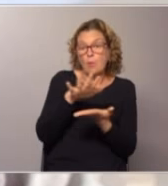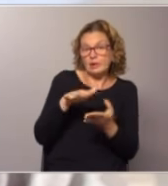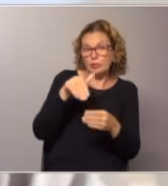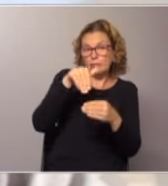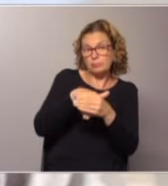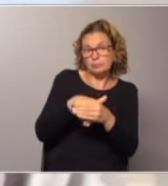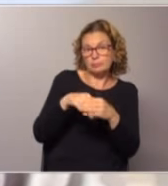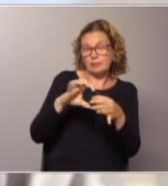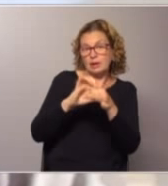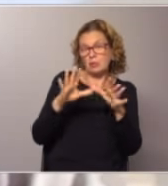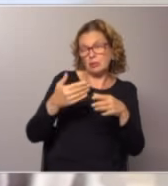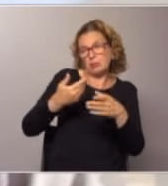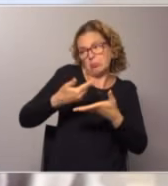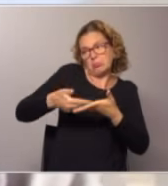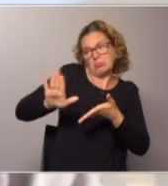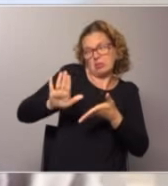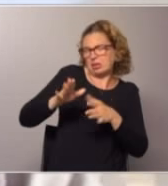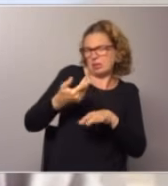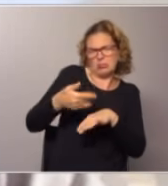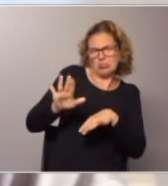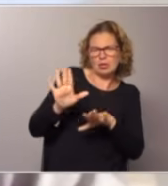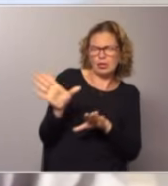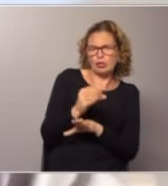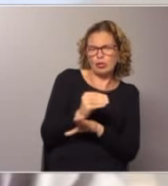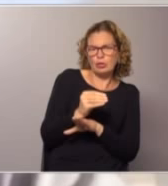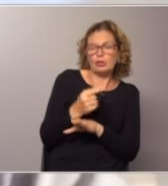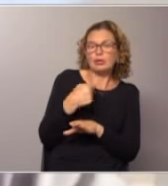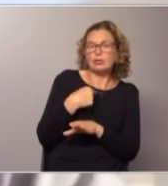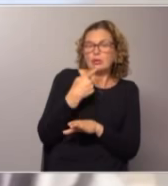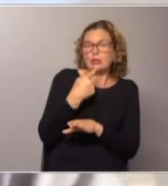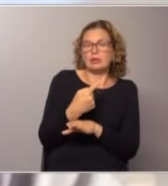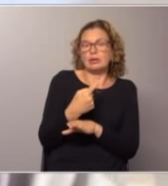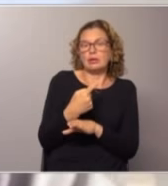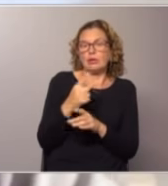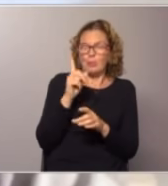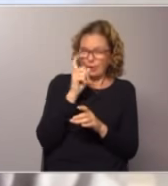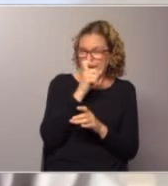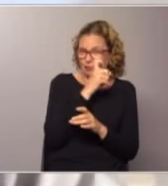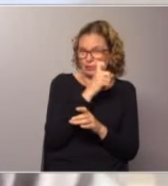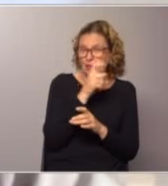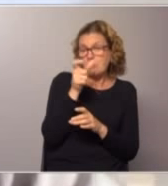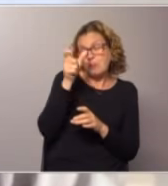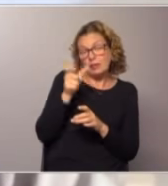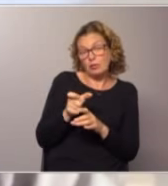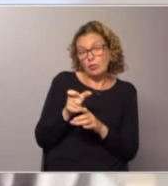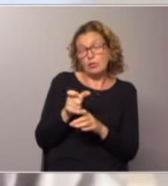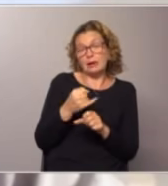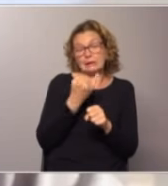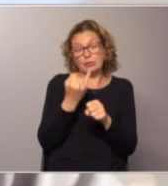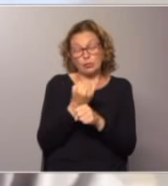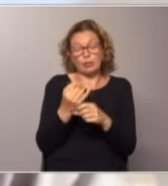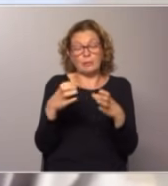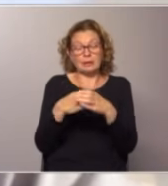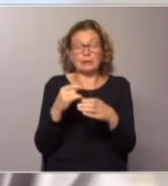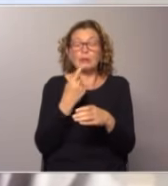democracia y se desentiende de todos los demás elementos de esa que yo llamo he llamado en el vacar de compleja hay personas e instrucciones hay partido